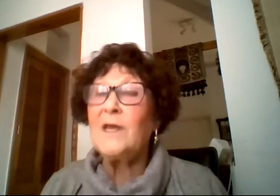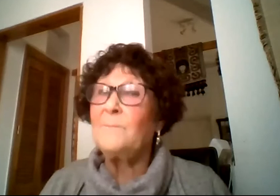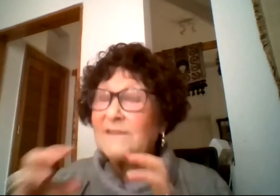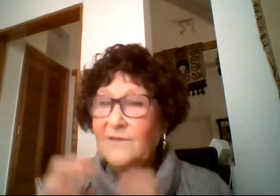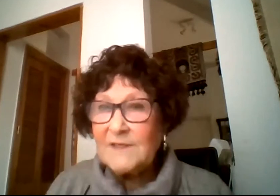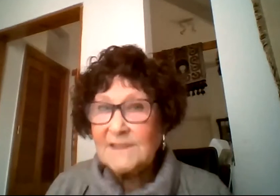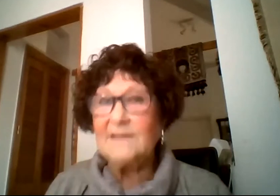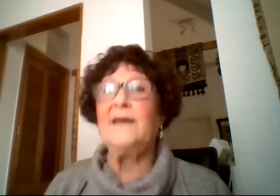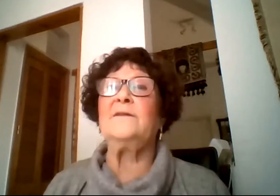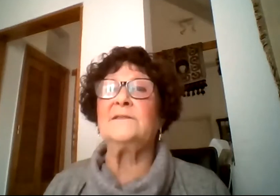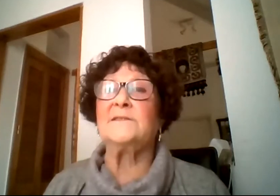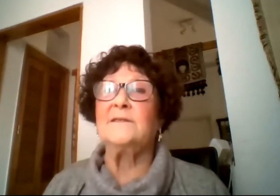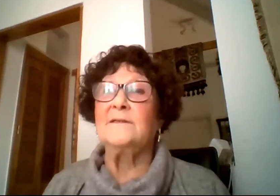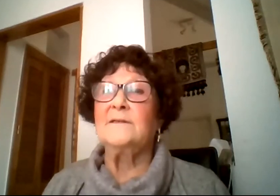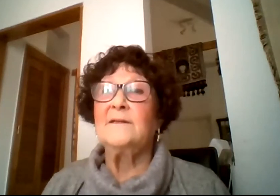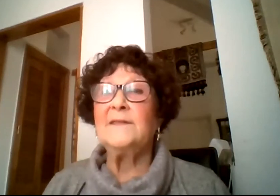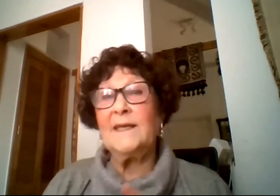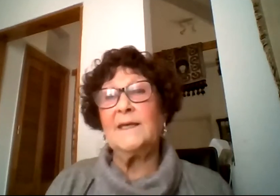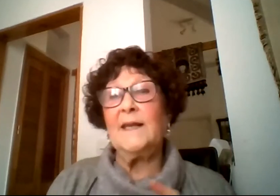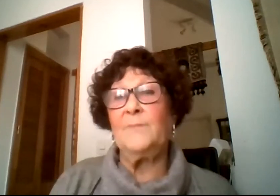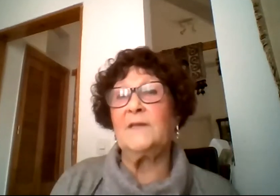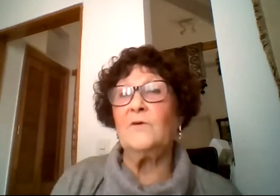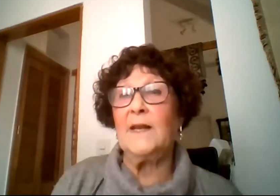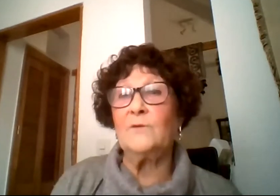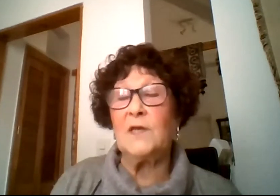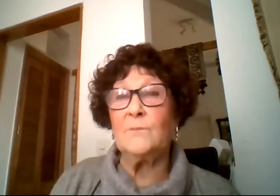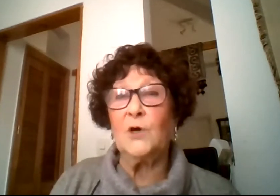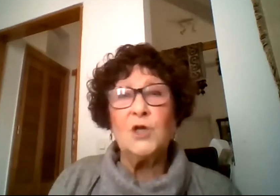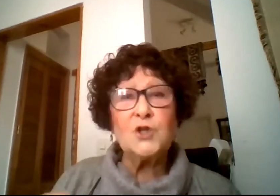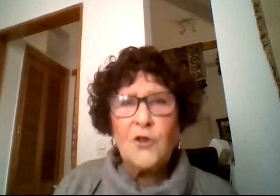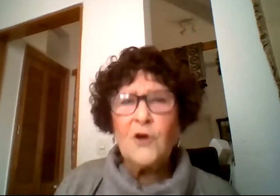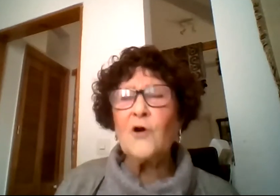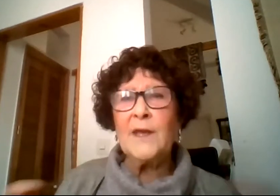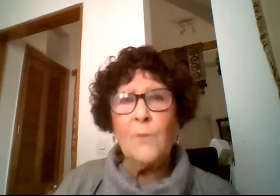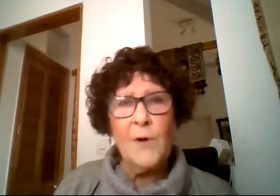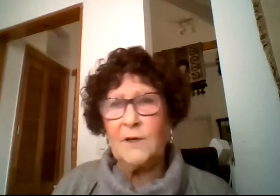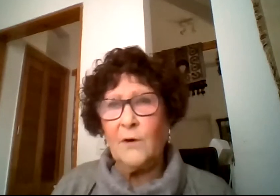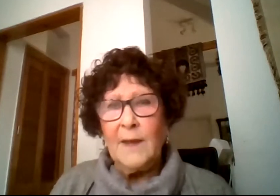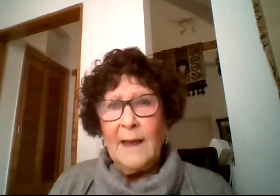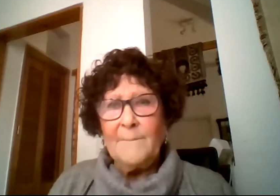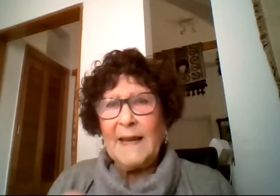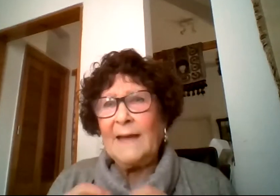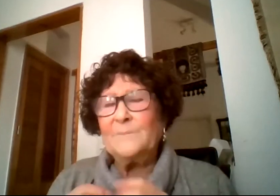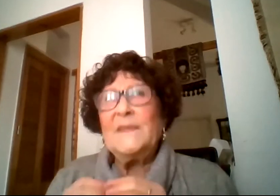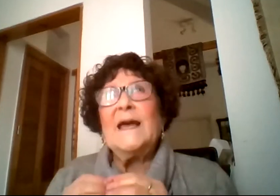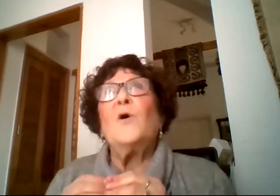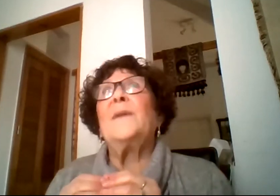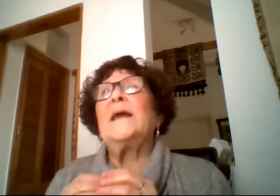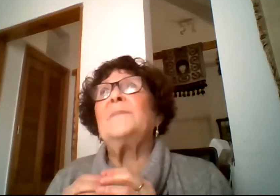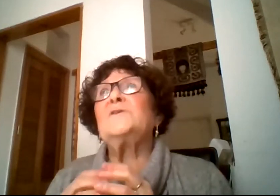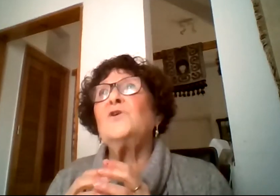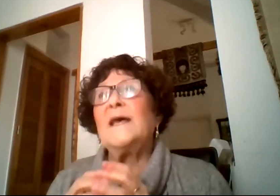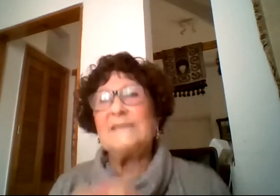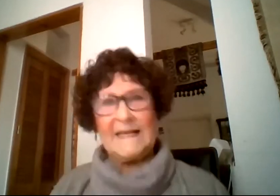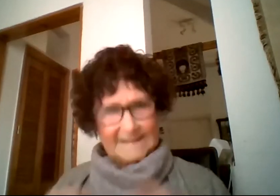son especificidades del espectro del autismo. todo lo que es bueno para, digamos,